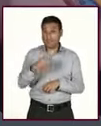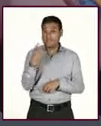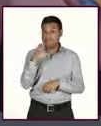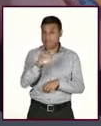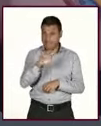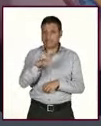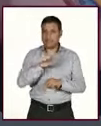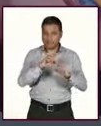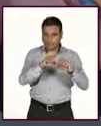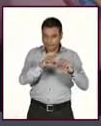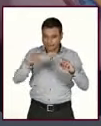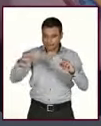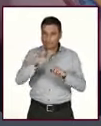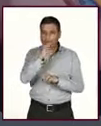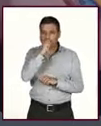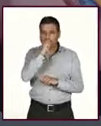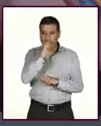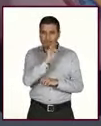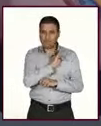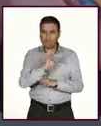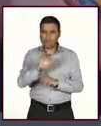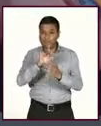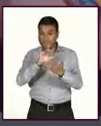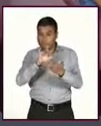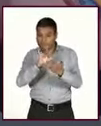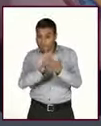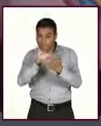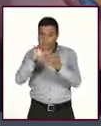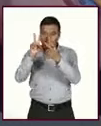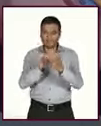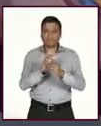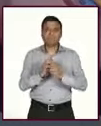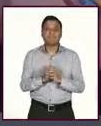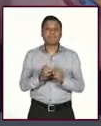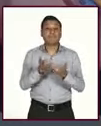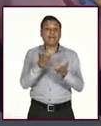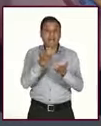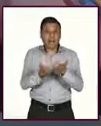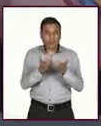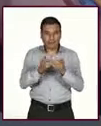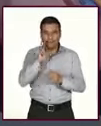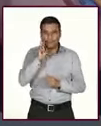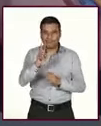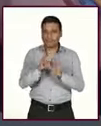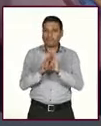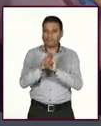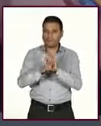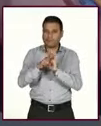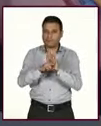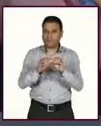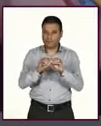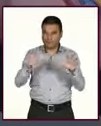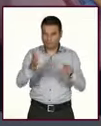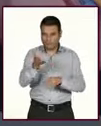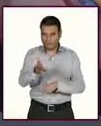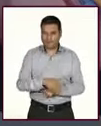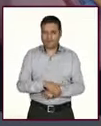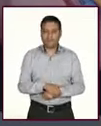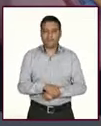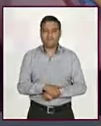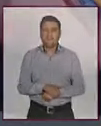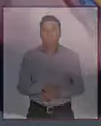disponible el enlace. Así es que, si ustedes desean, pueden acceder. Ahora es momento de ver la siguiente información.